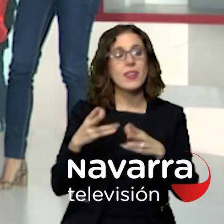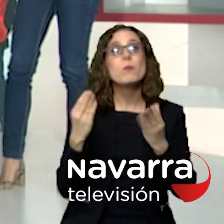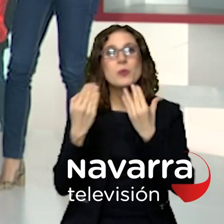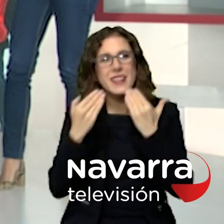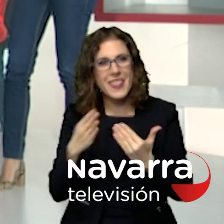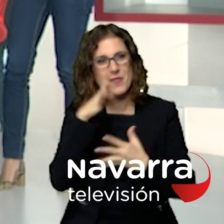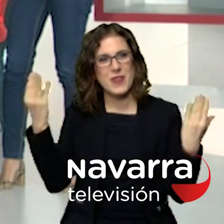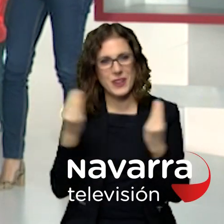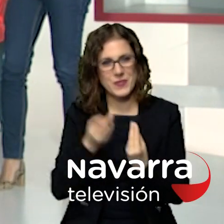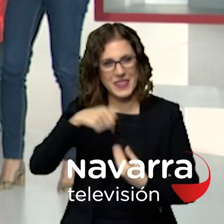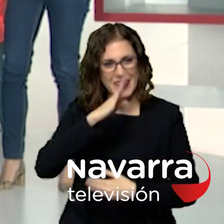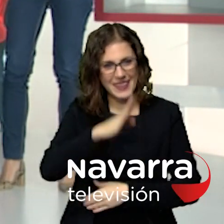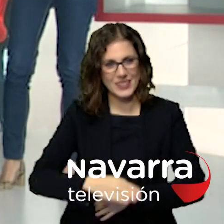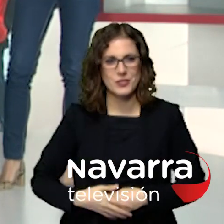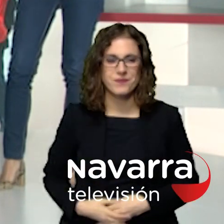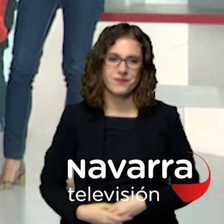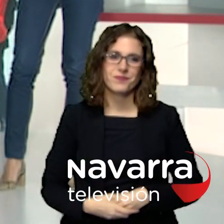gracias por acompañándonos en directo.